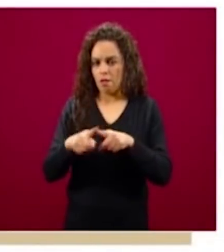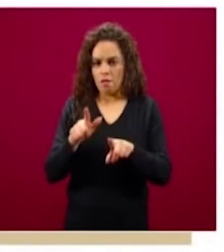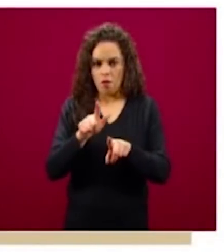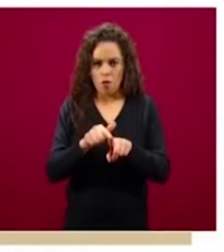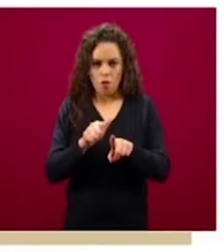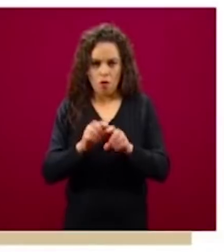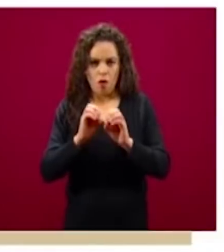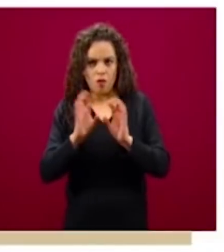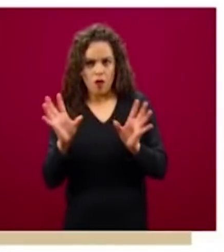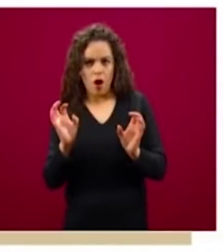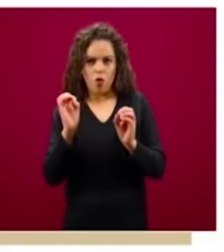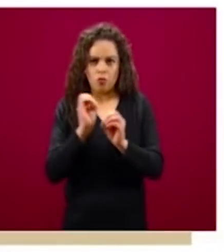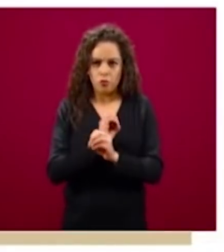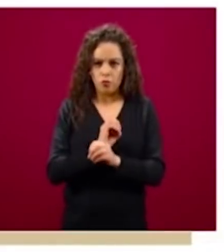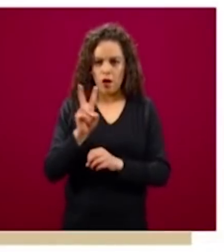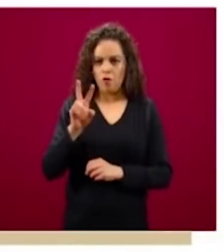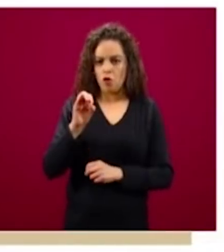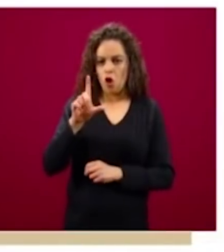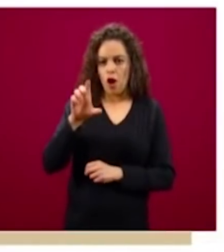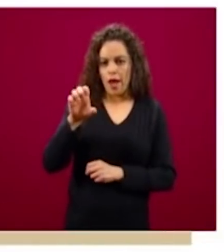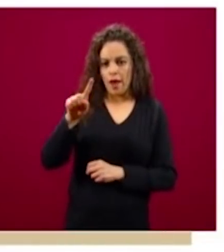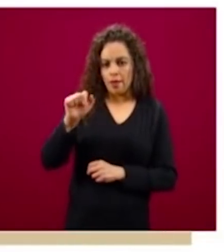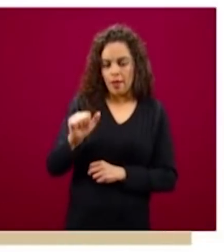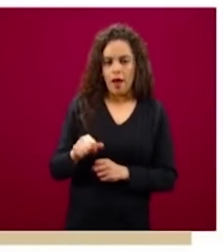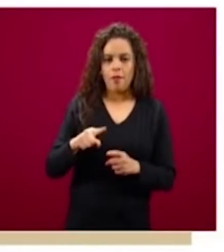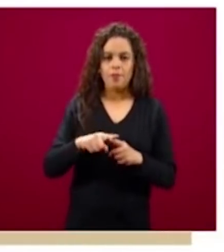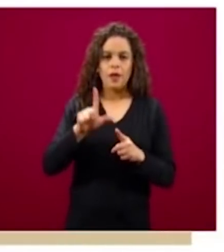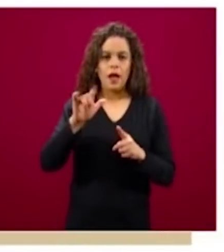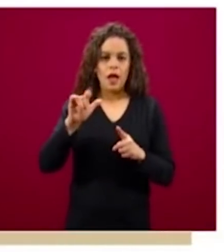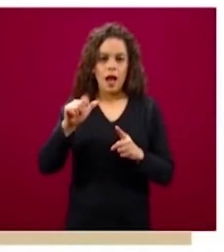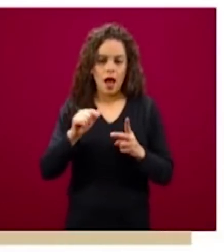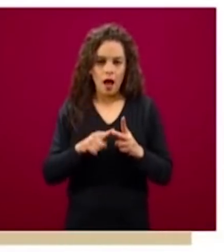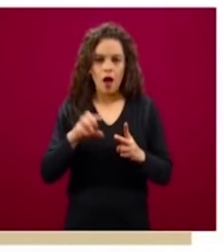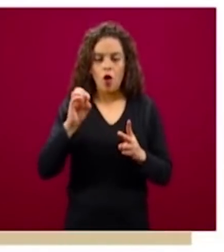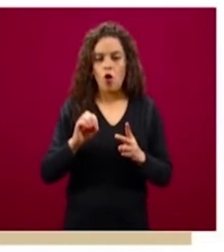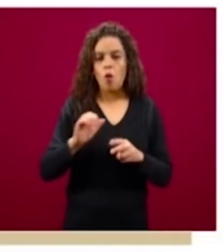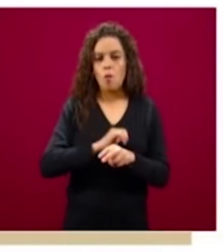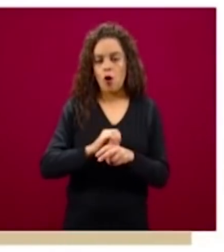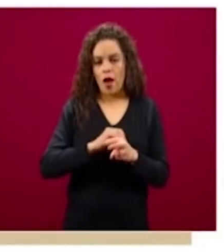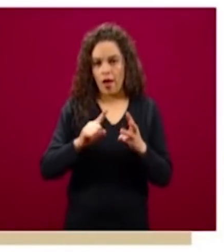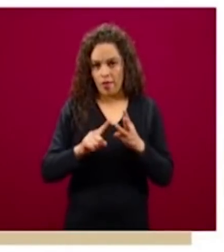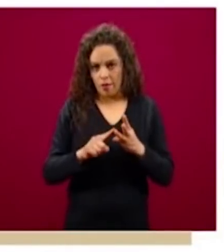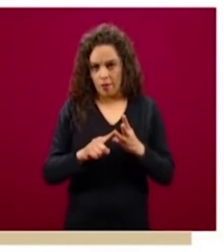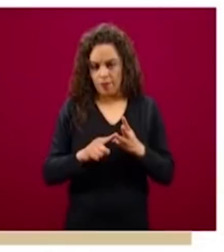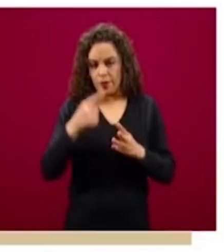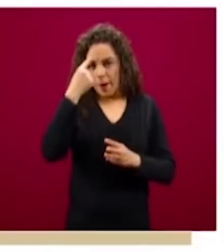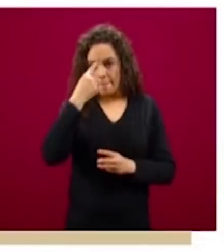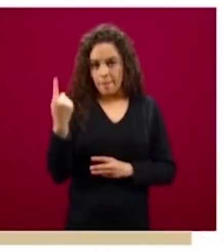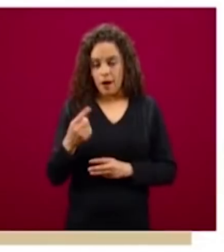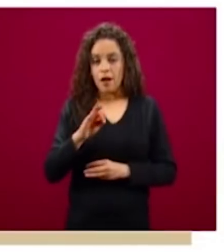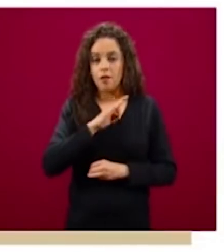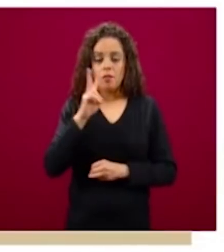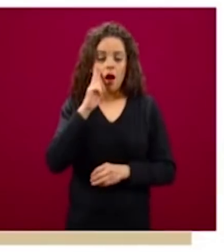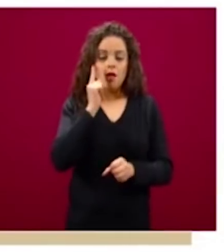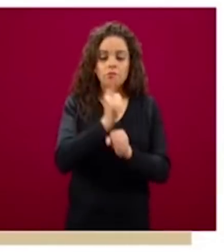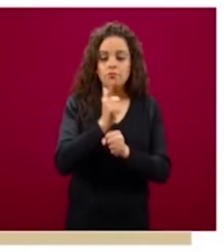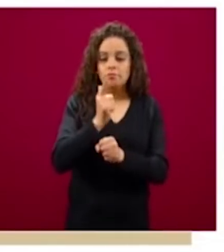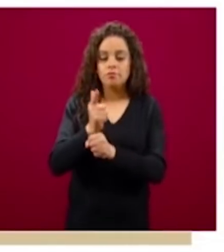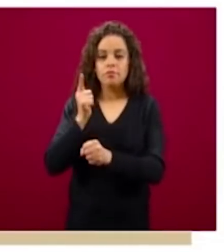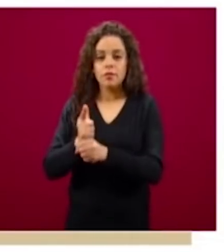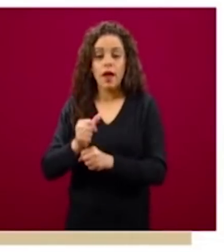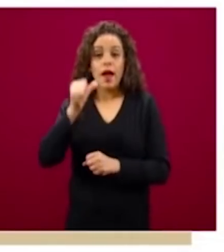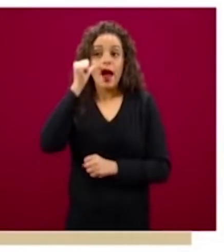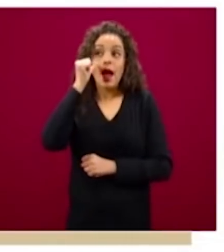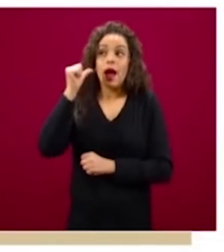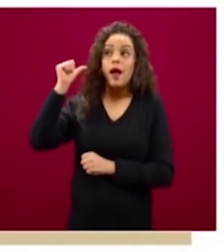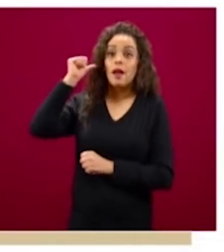tono violeta, lila o morado, precisamente para poder estar identificando a todos aquellos que ayer se